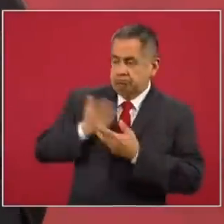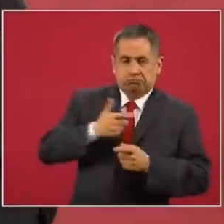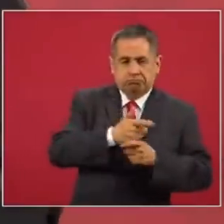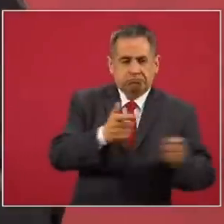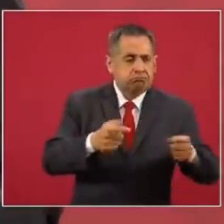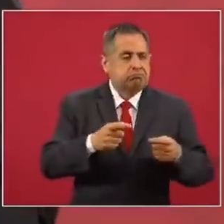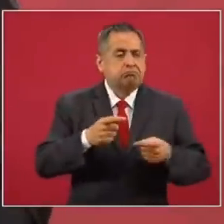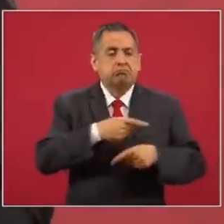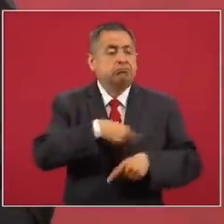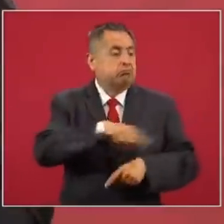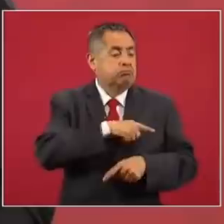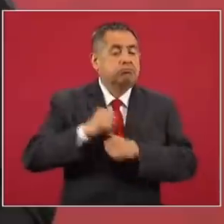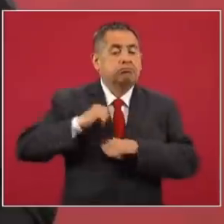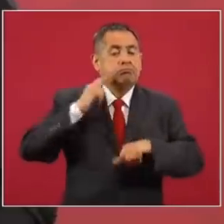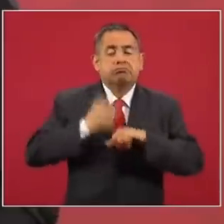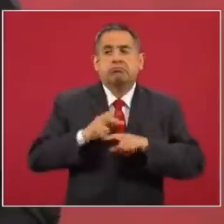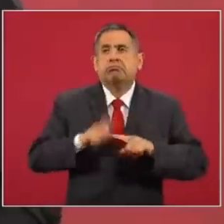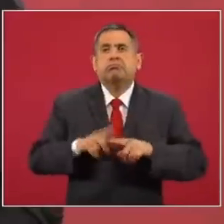a su cargo